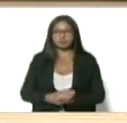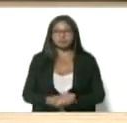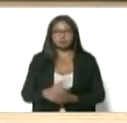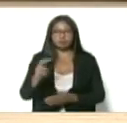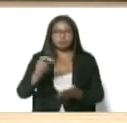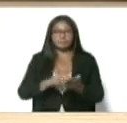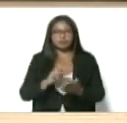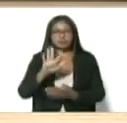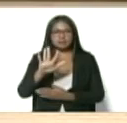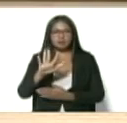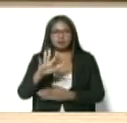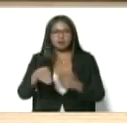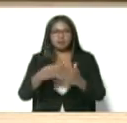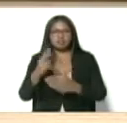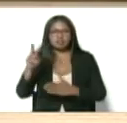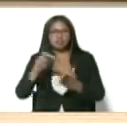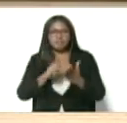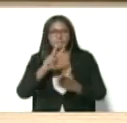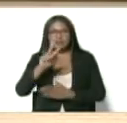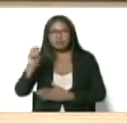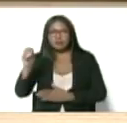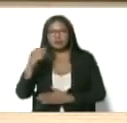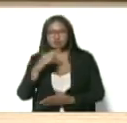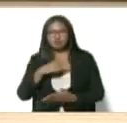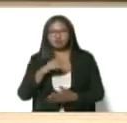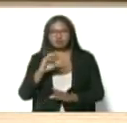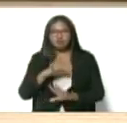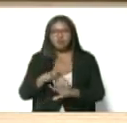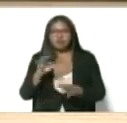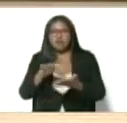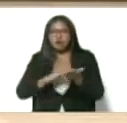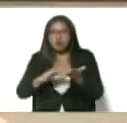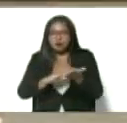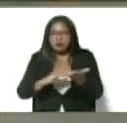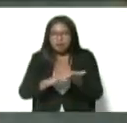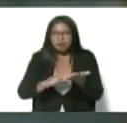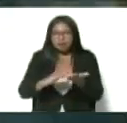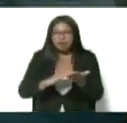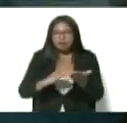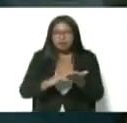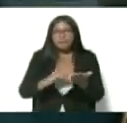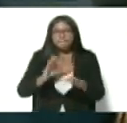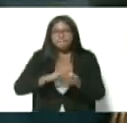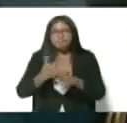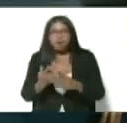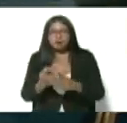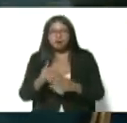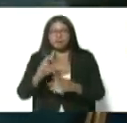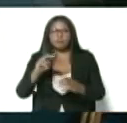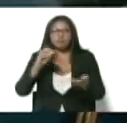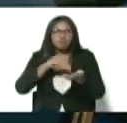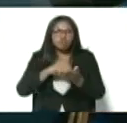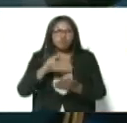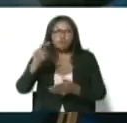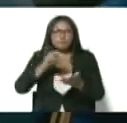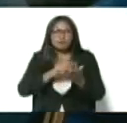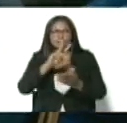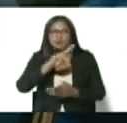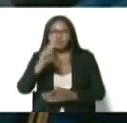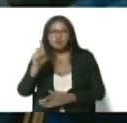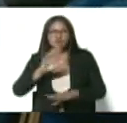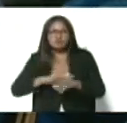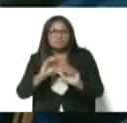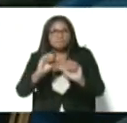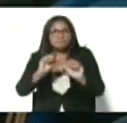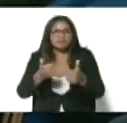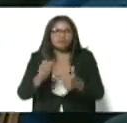2005-2020 es me corregirá aquí porque pusieron 2021 y el 2021 apenas está en pleno desarrollo apenas